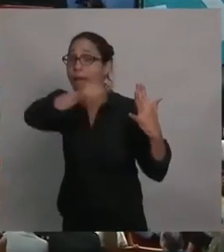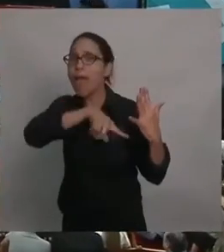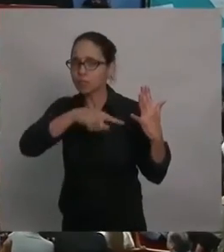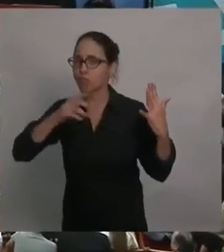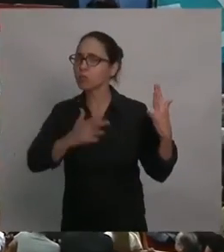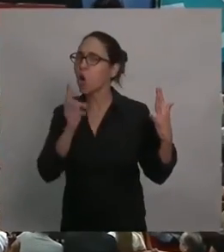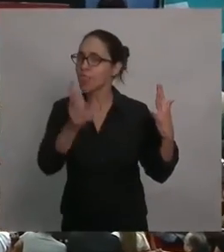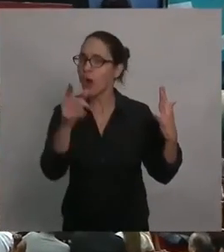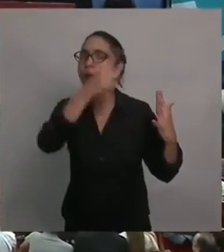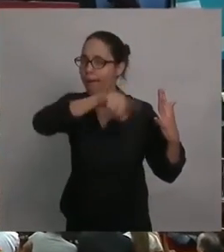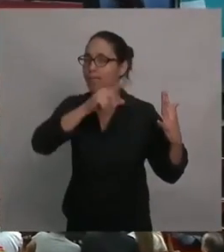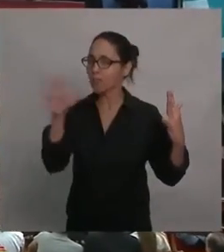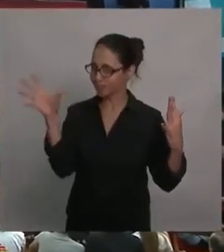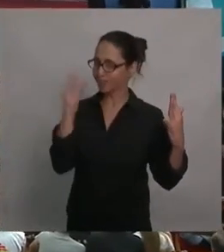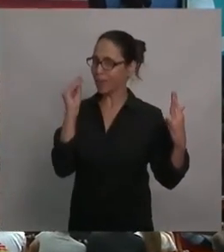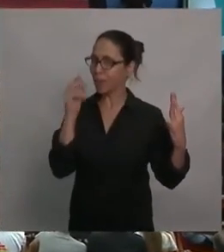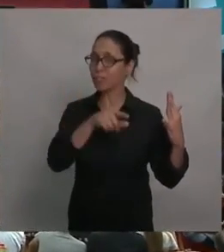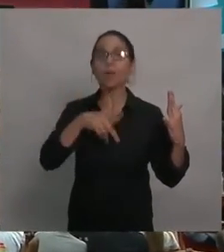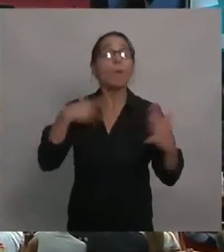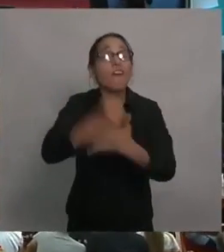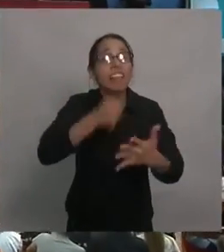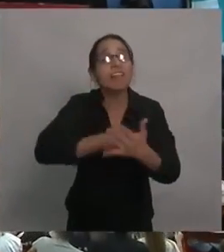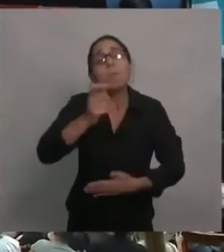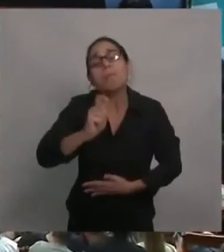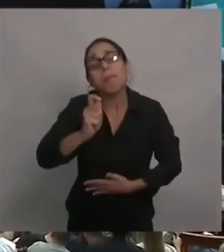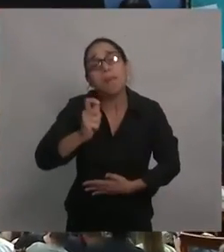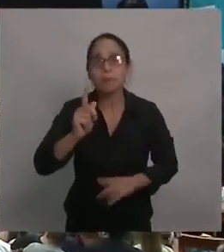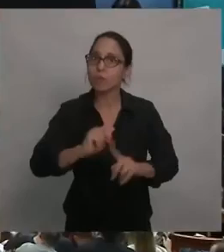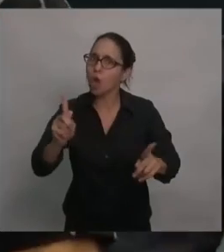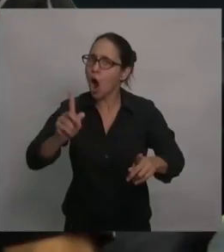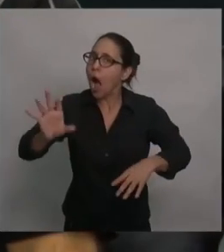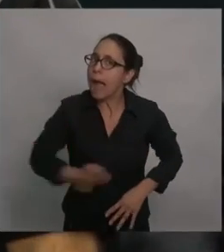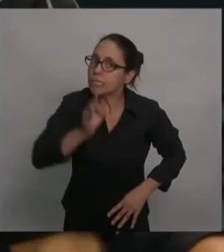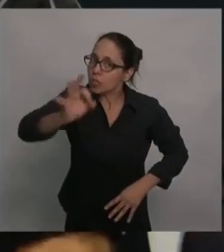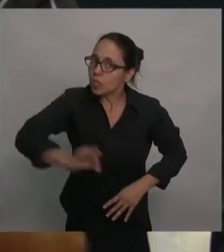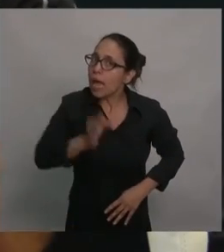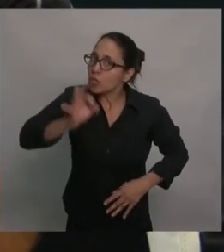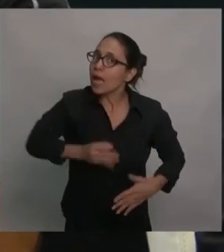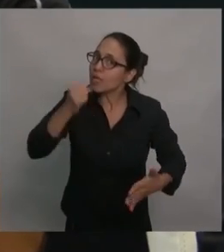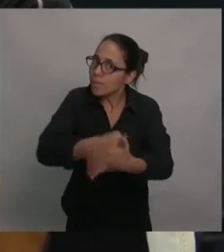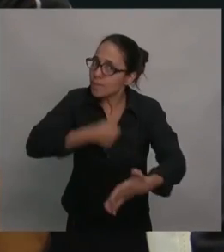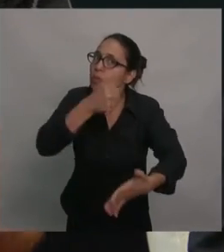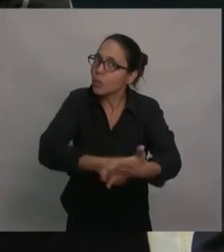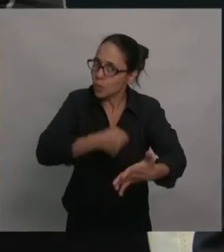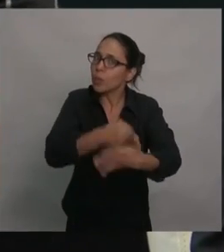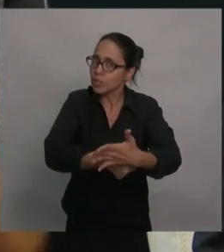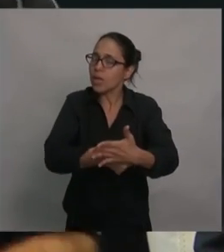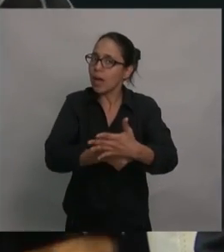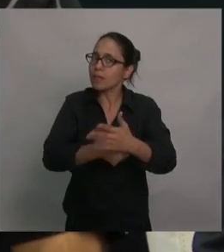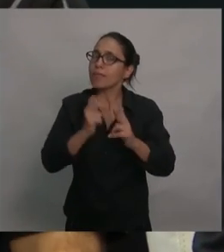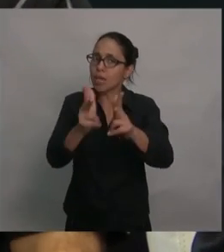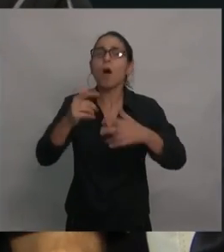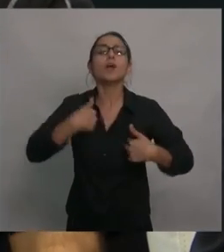lo que les digo. No va a ser una batalla de meses, va a ser una batalla de años. Pero solo les digo una cosa: